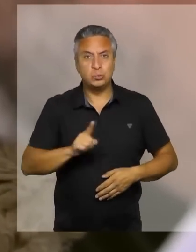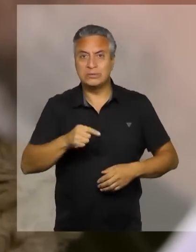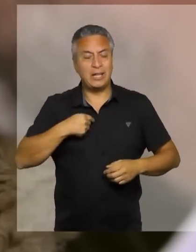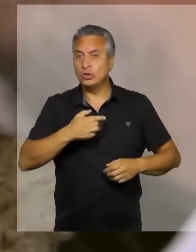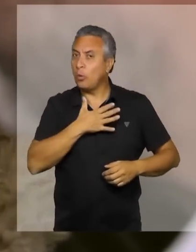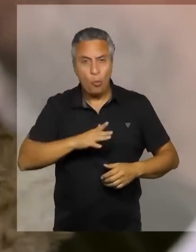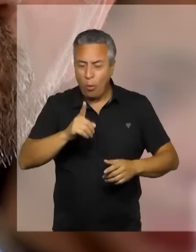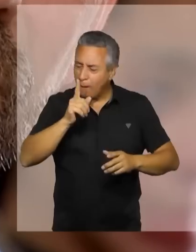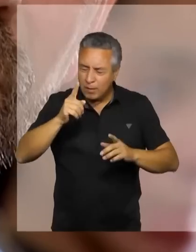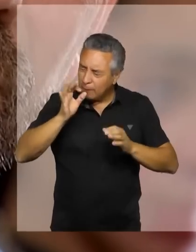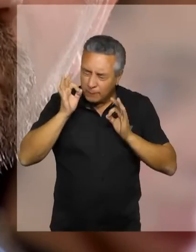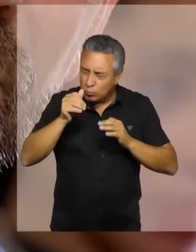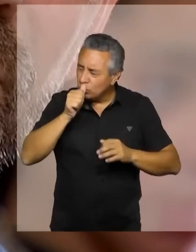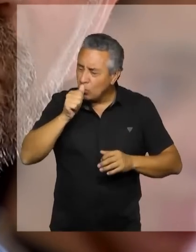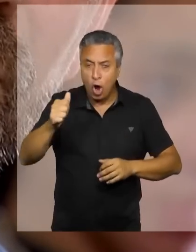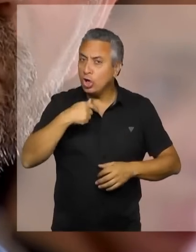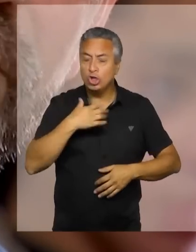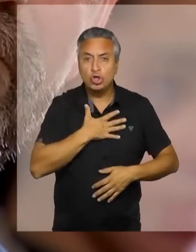me gusta.